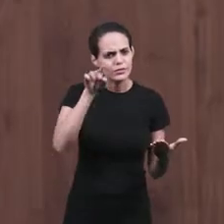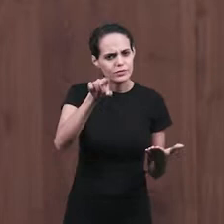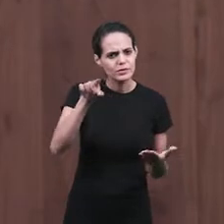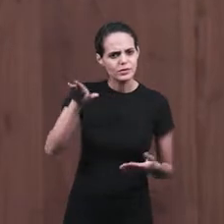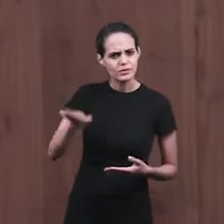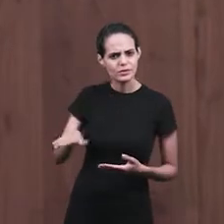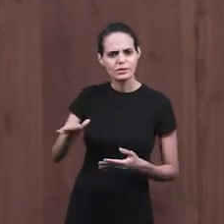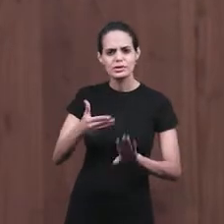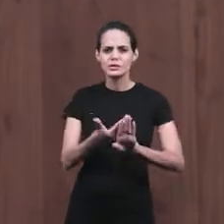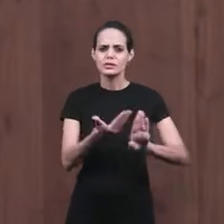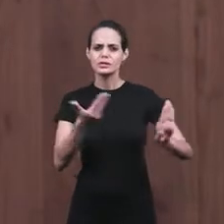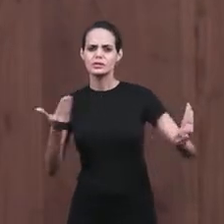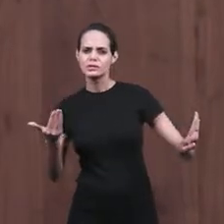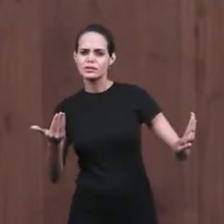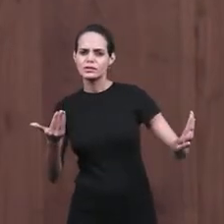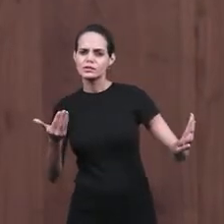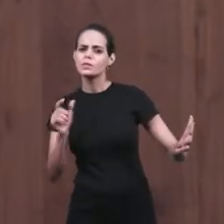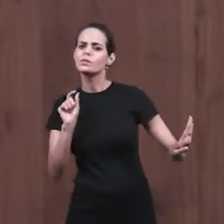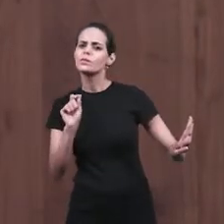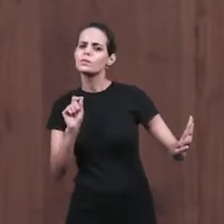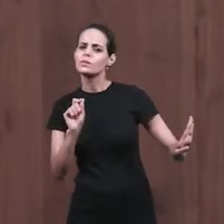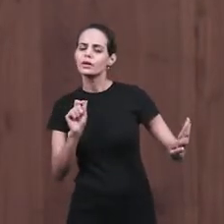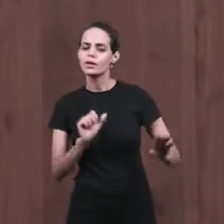qué es santificación?